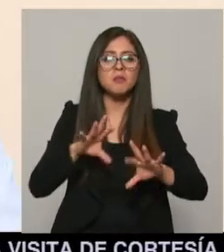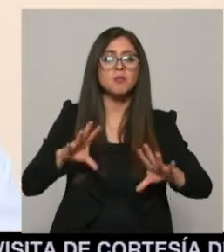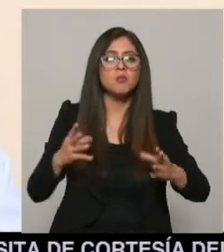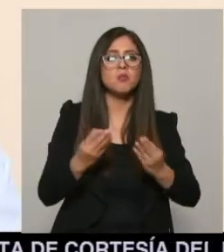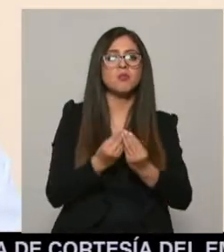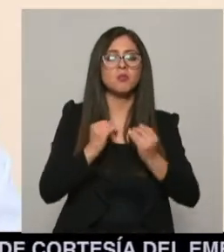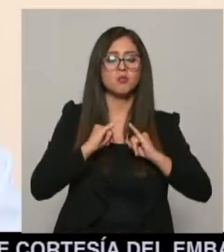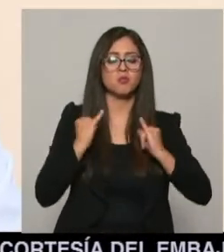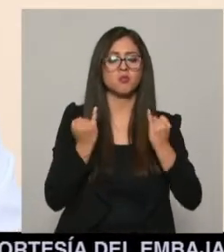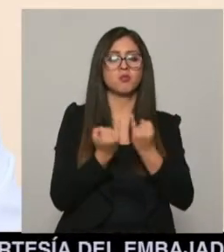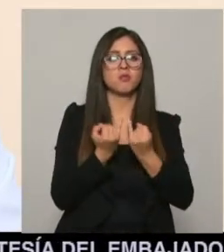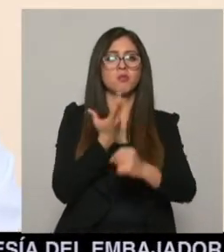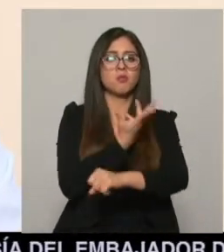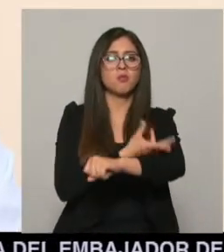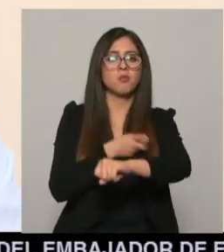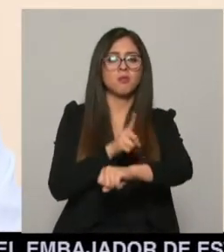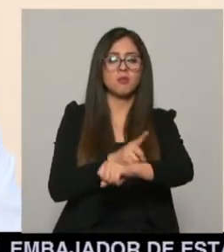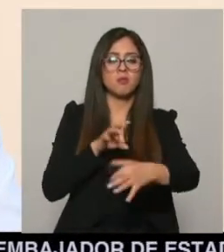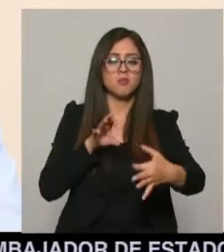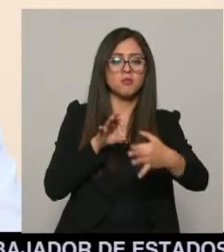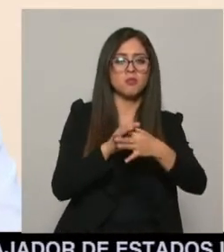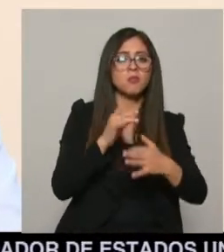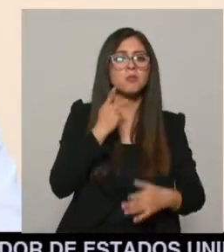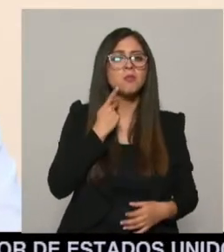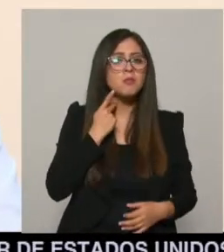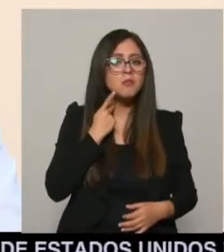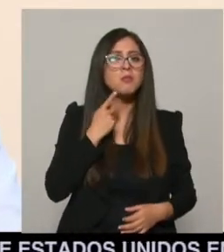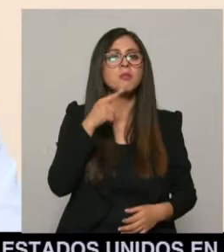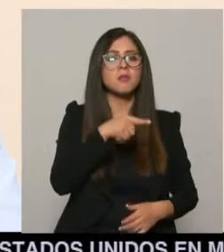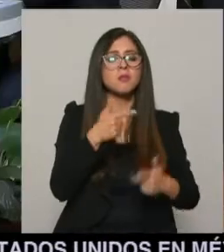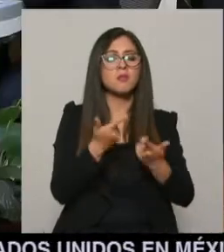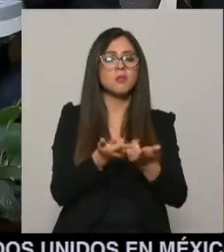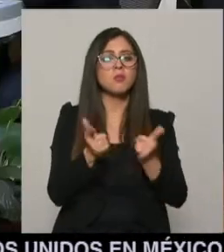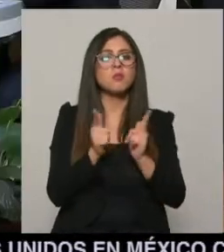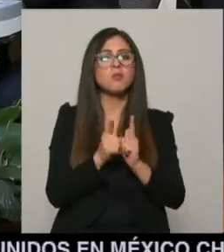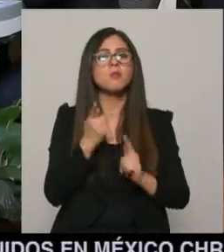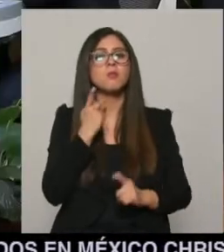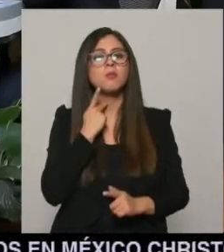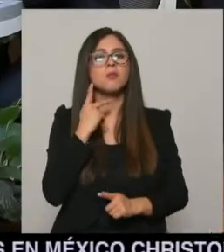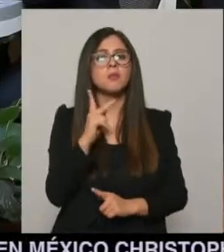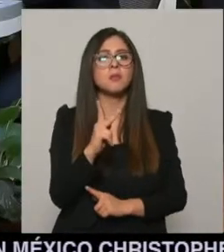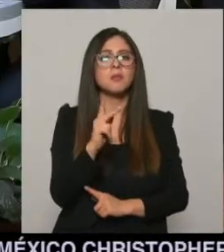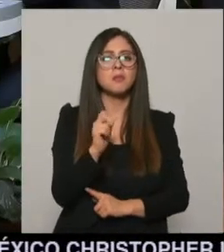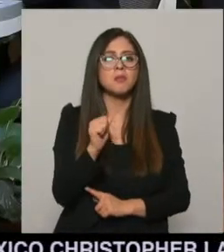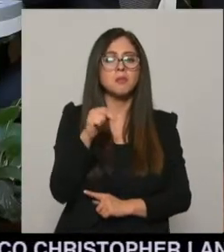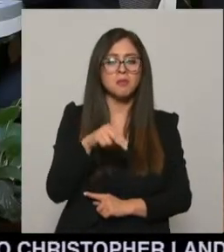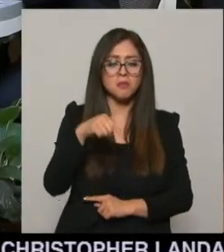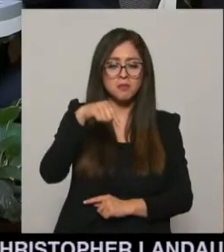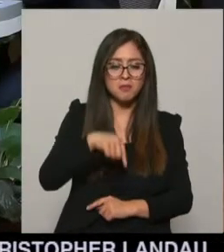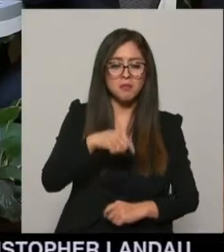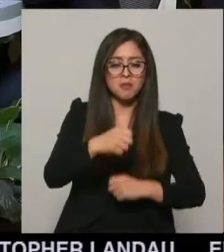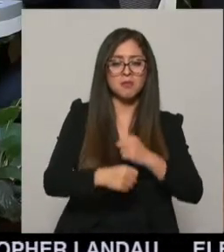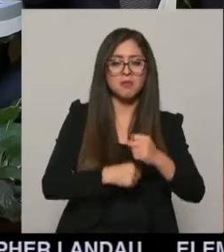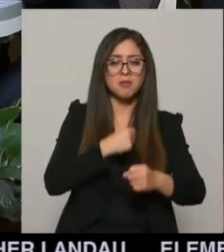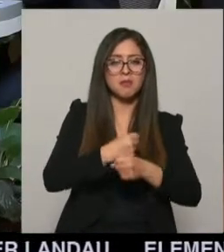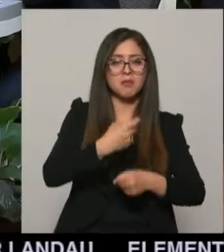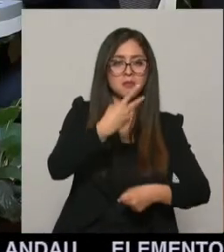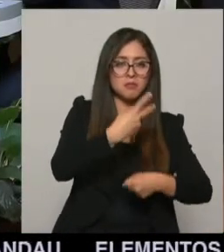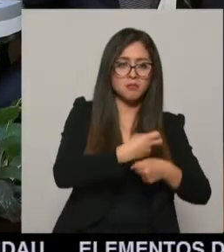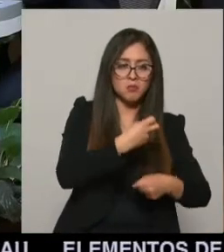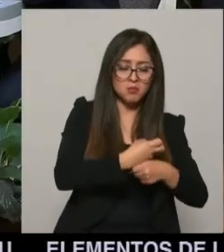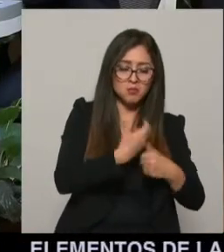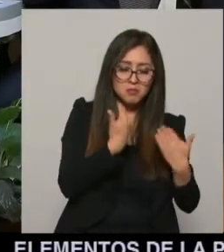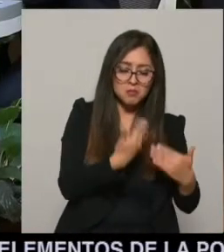de Coordinación Política. Es al Partido Acción Nacional al que le va a corresponder este segundo año y nosotros hemos